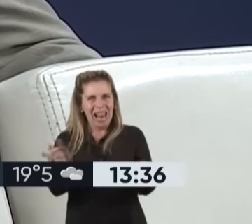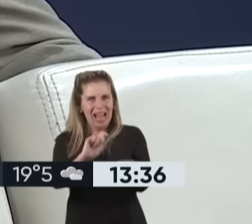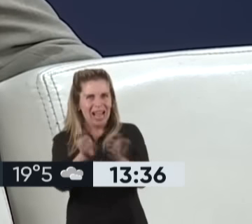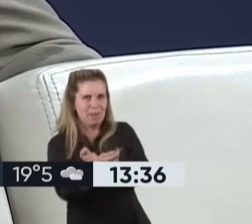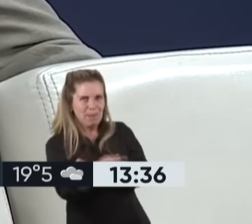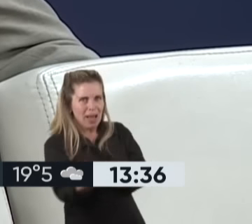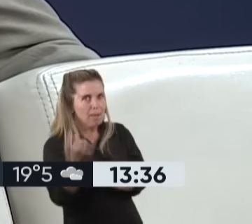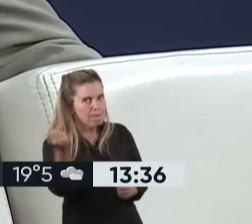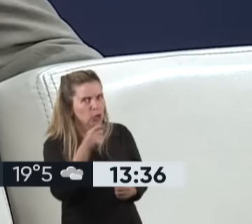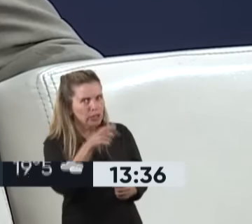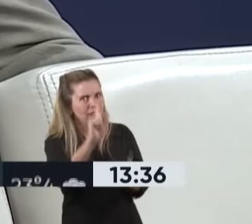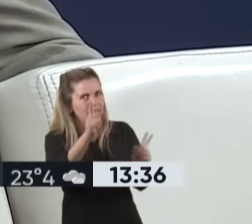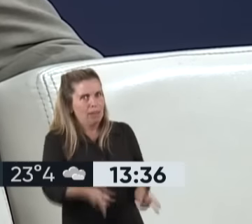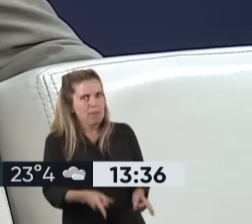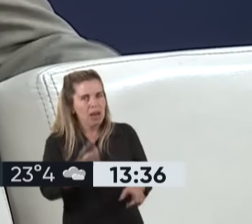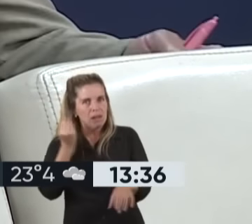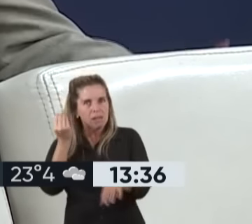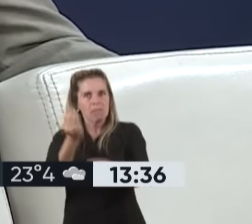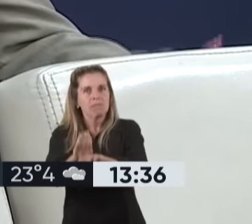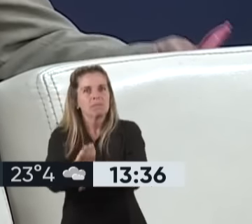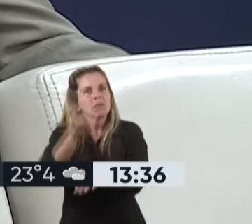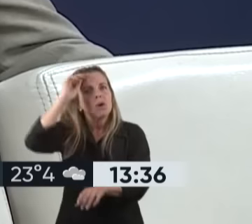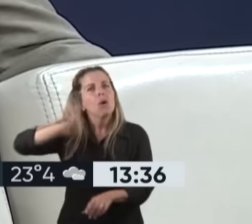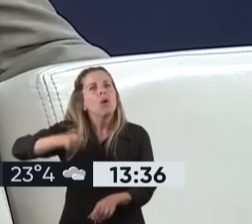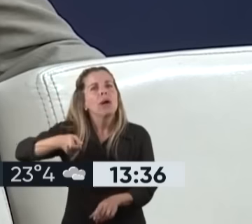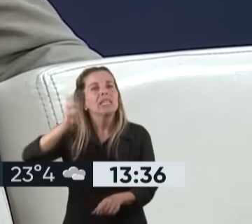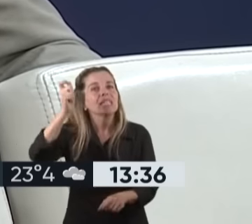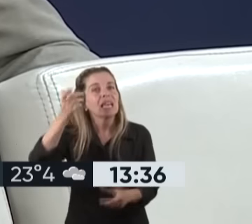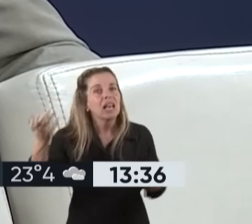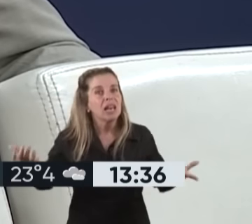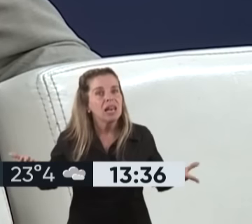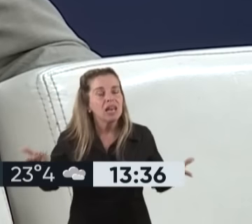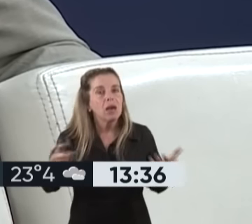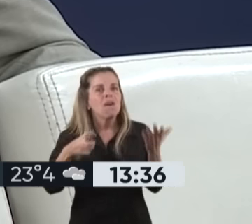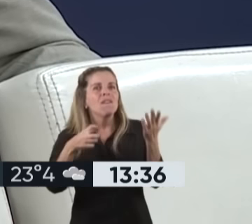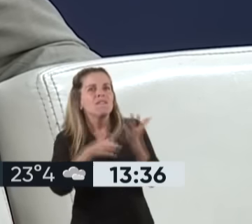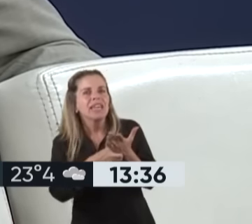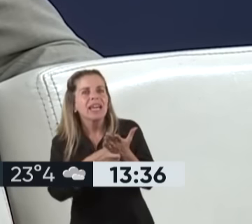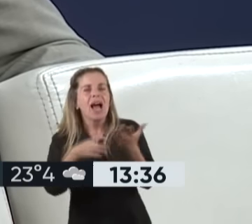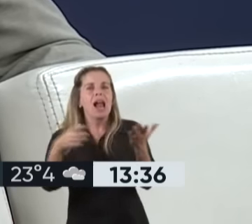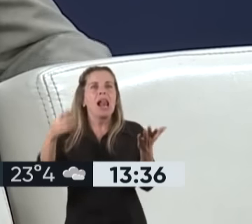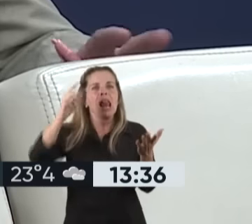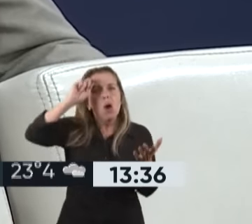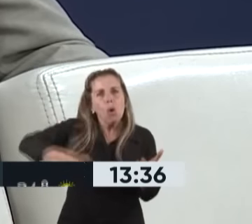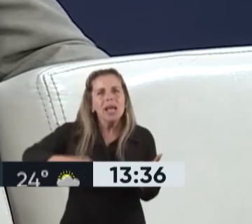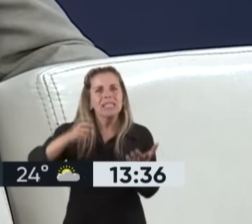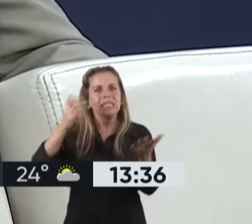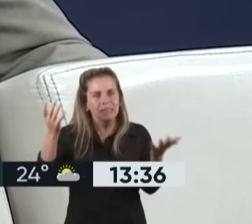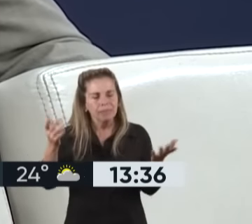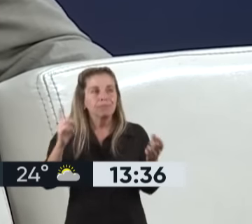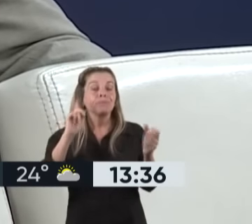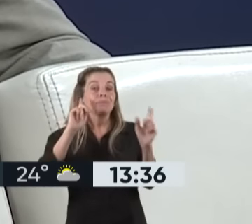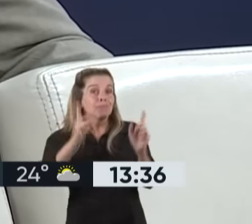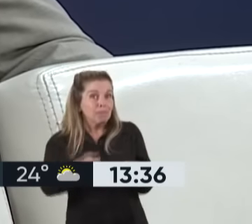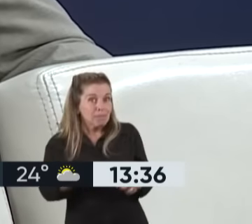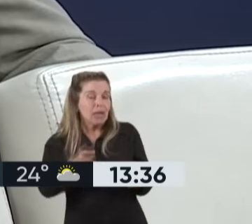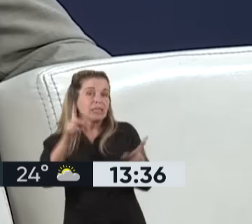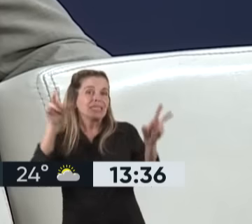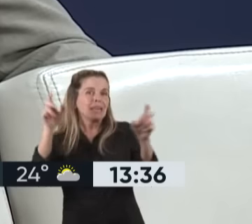los magistrados, ¿no? Juzgados, fiscalías, defensorías. Y hablando de los contrapesos de la